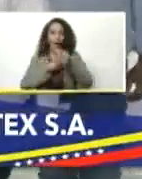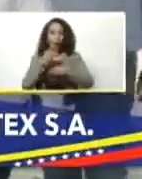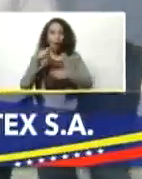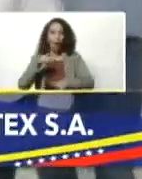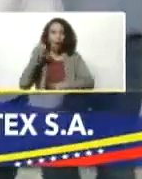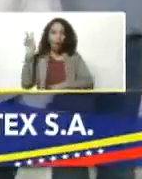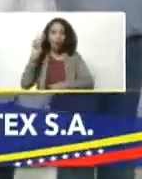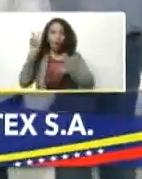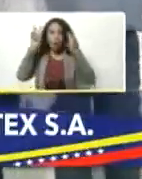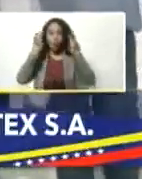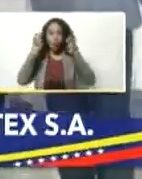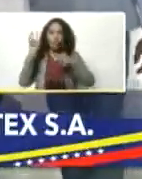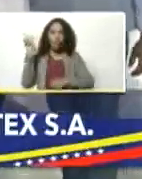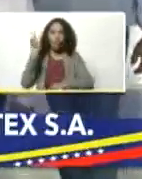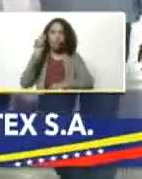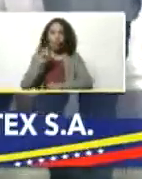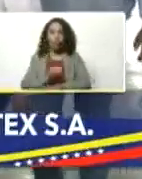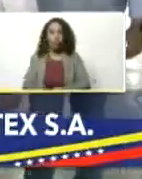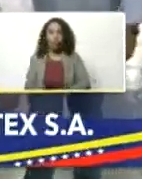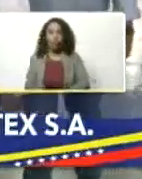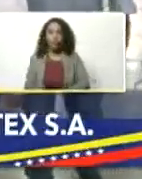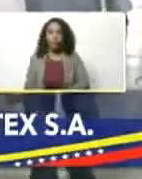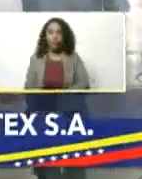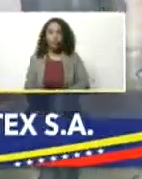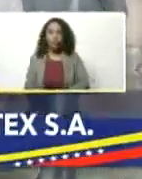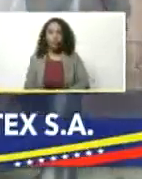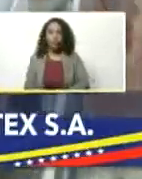una nueva Venezuela.